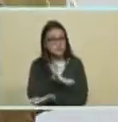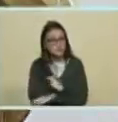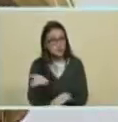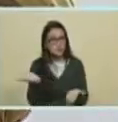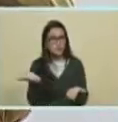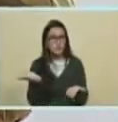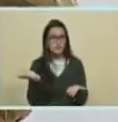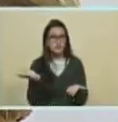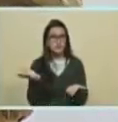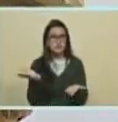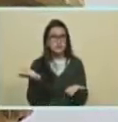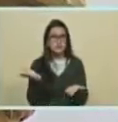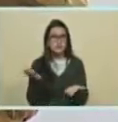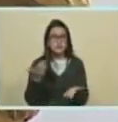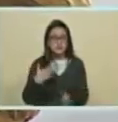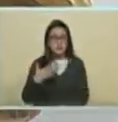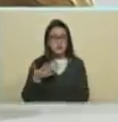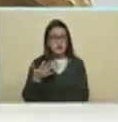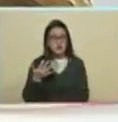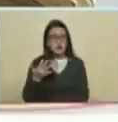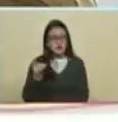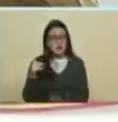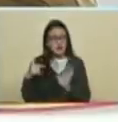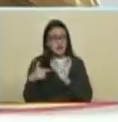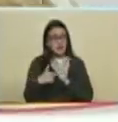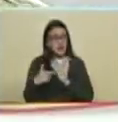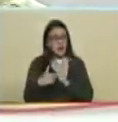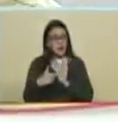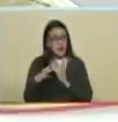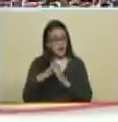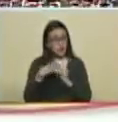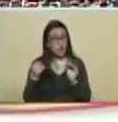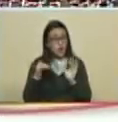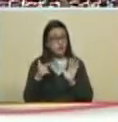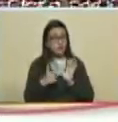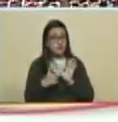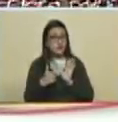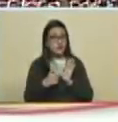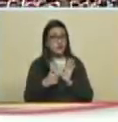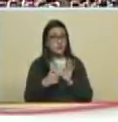Nosotros quedamos con una deuda con el comandante Hugo Chávez.